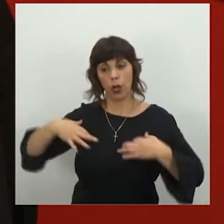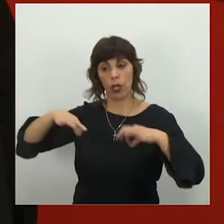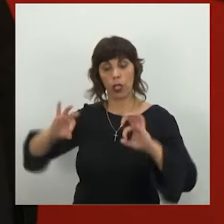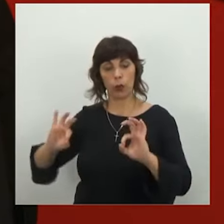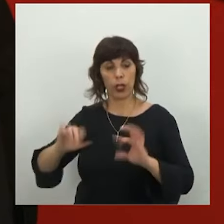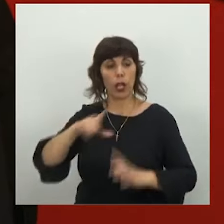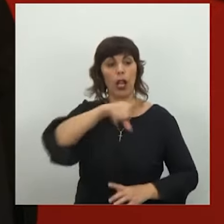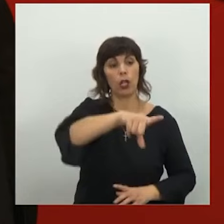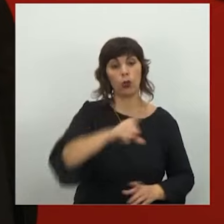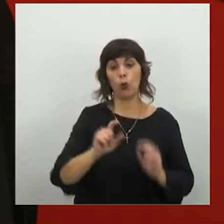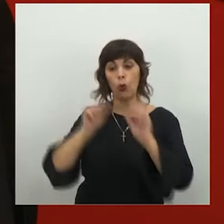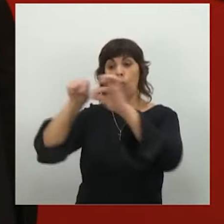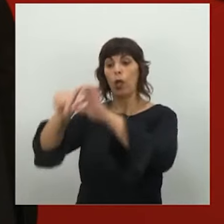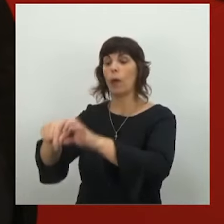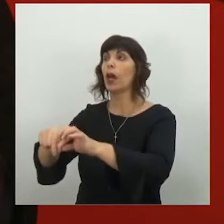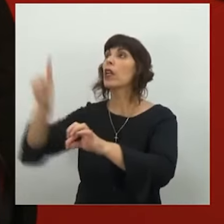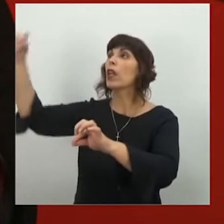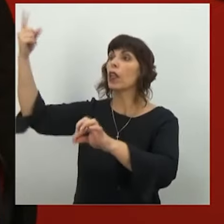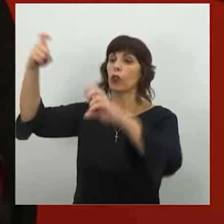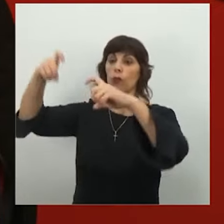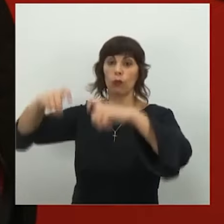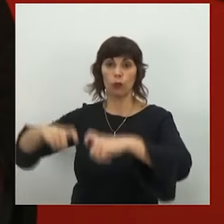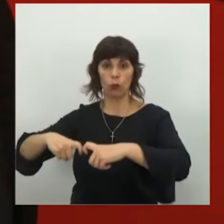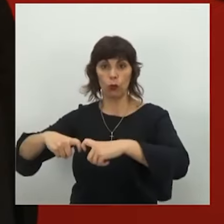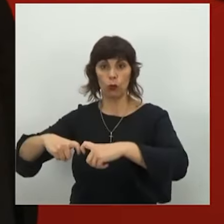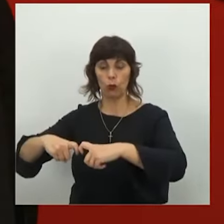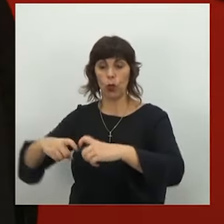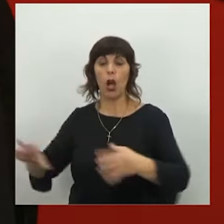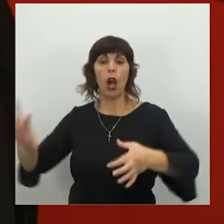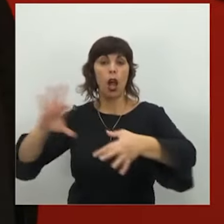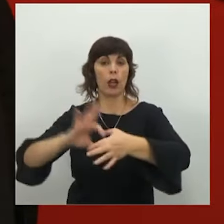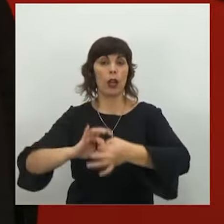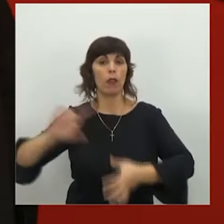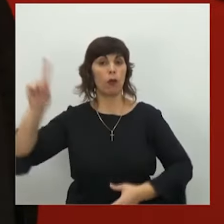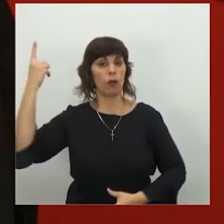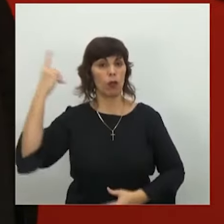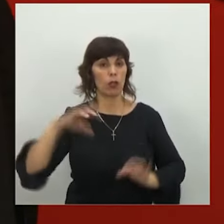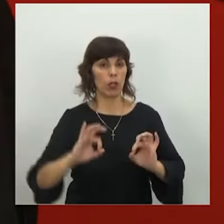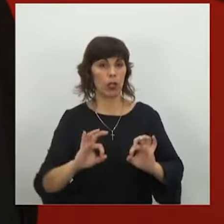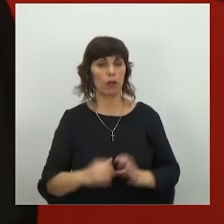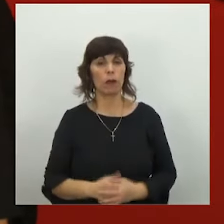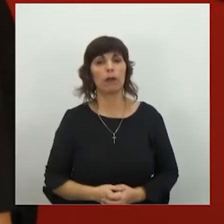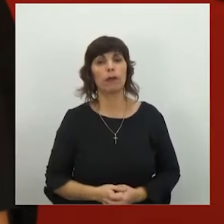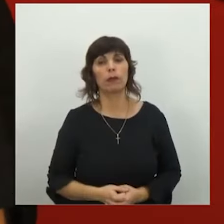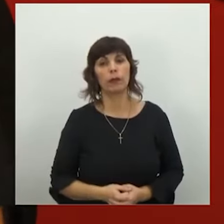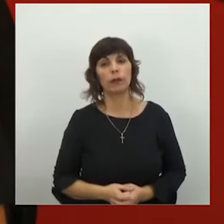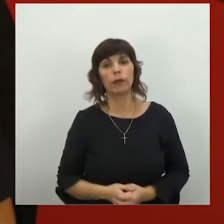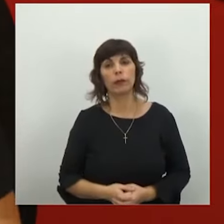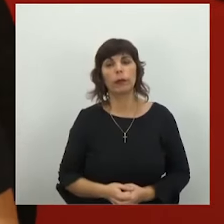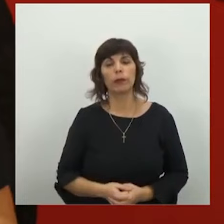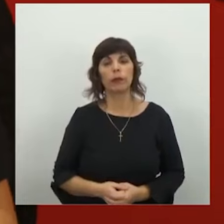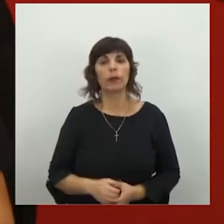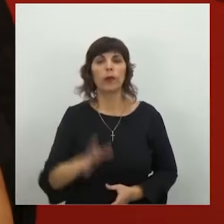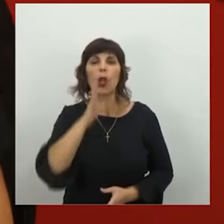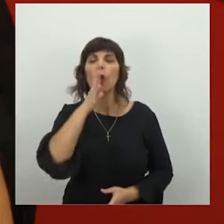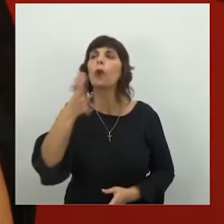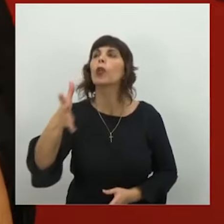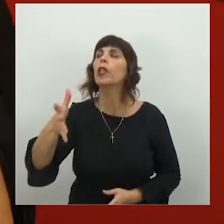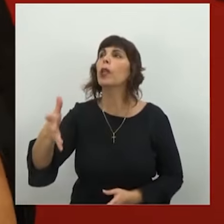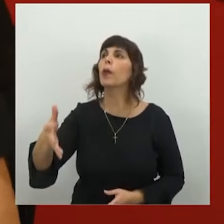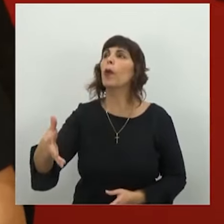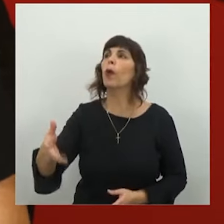Señor. Tu santuario es tu relación con Dios. Y dice, porque mejor es tu gracia.